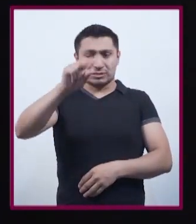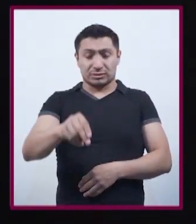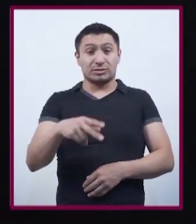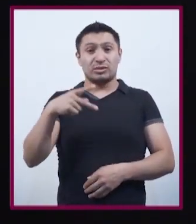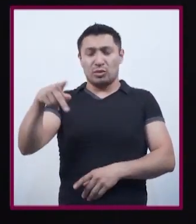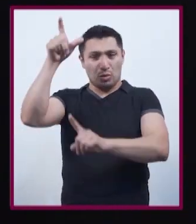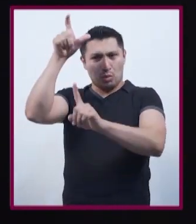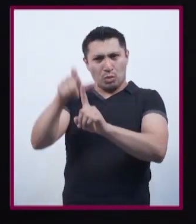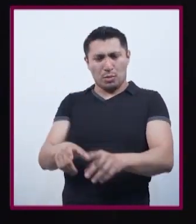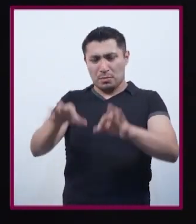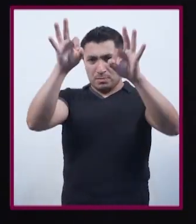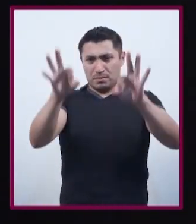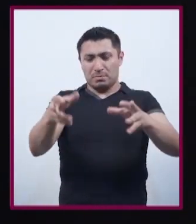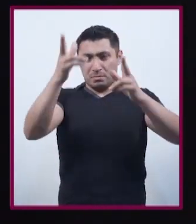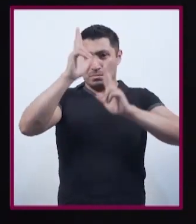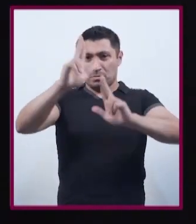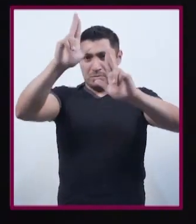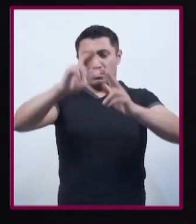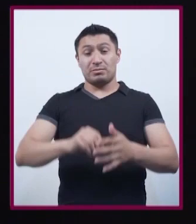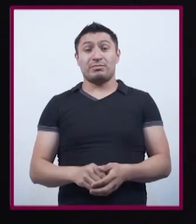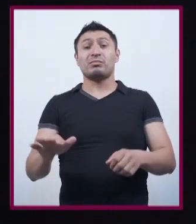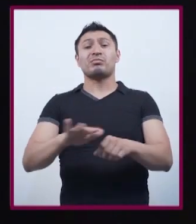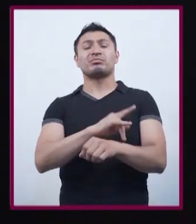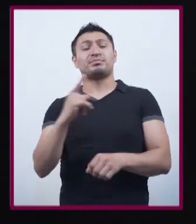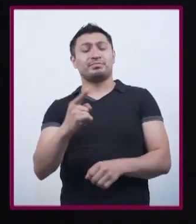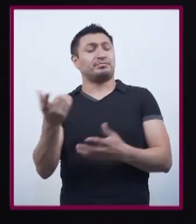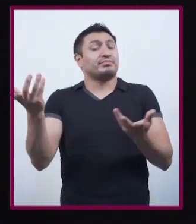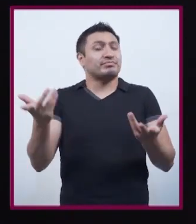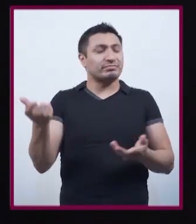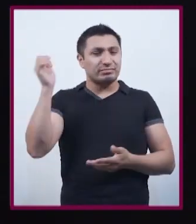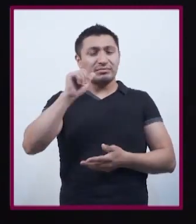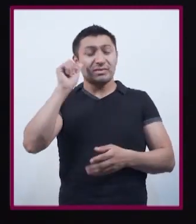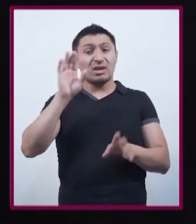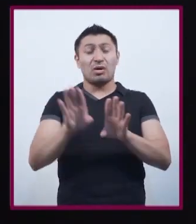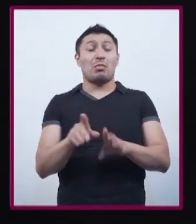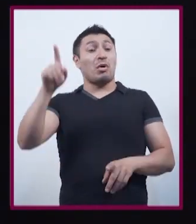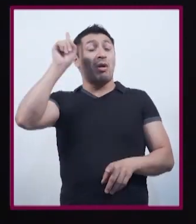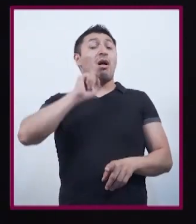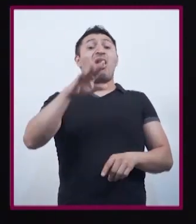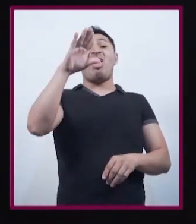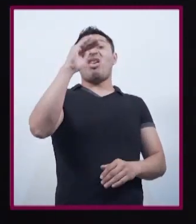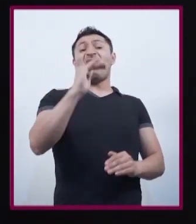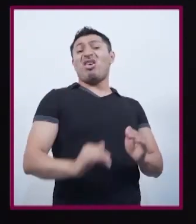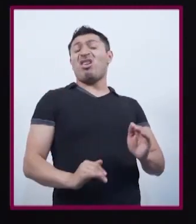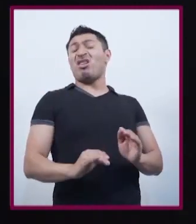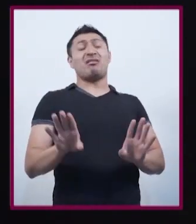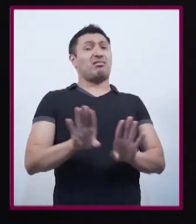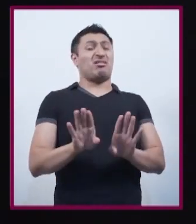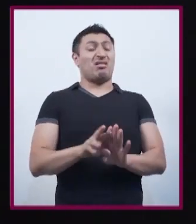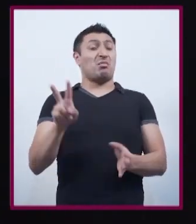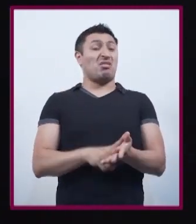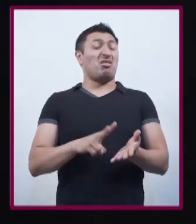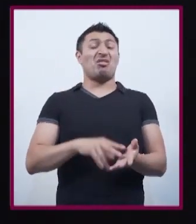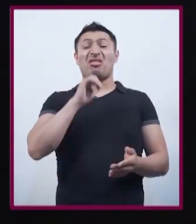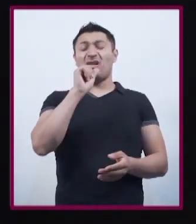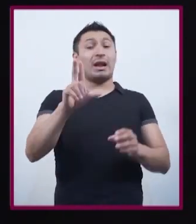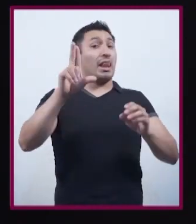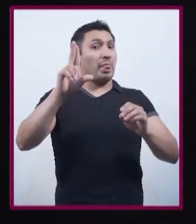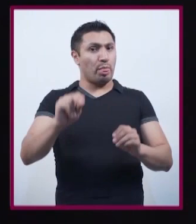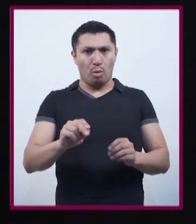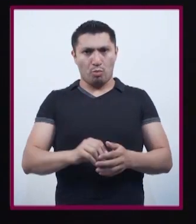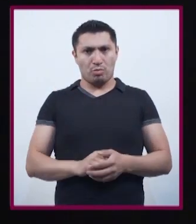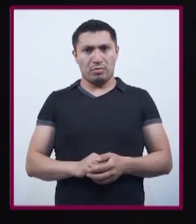los repugnantes matrimonios modernos, o su virtud con la venta indigna de su honra. Porque casi siempre